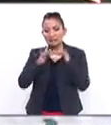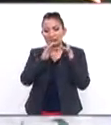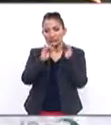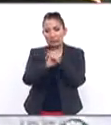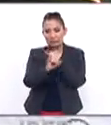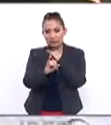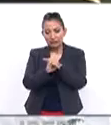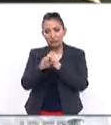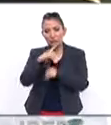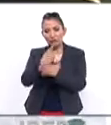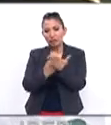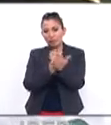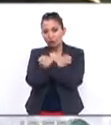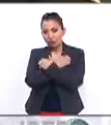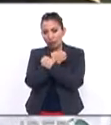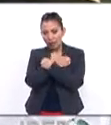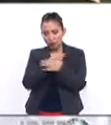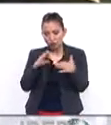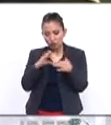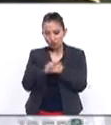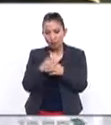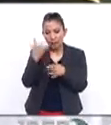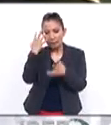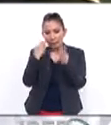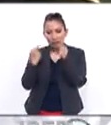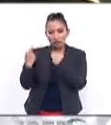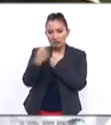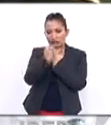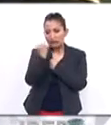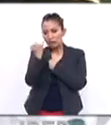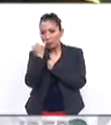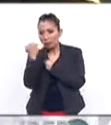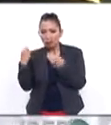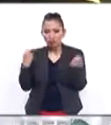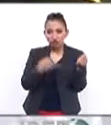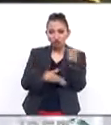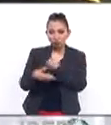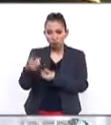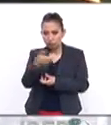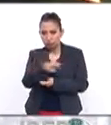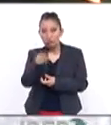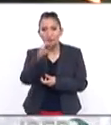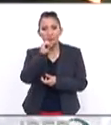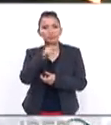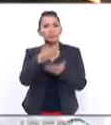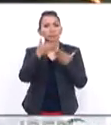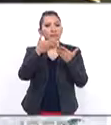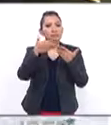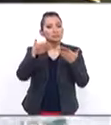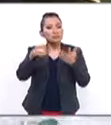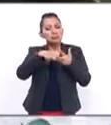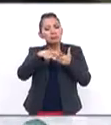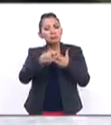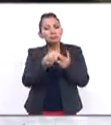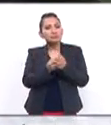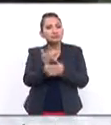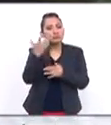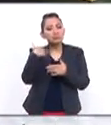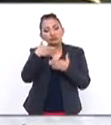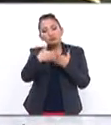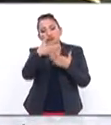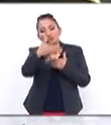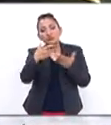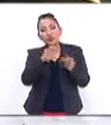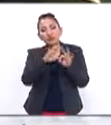conectividad, programas educativos, aprendizaje de los idiomas recíprocamente, y estamos abriendo nuevas pautas,